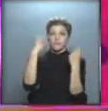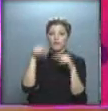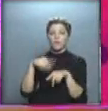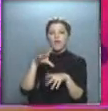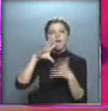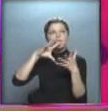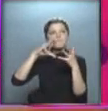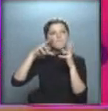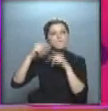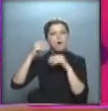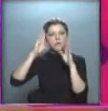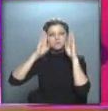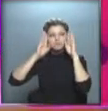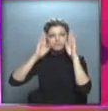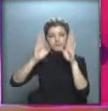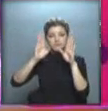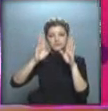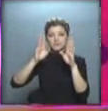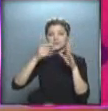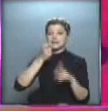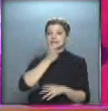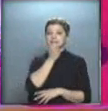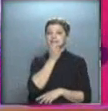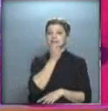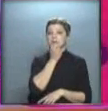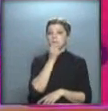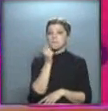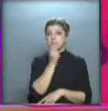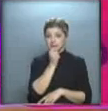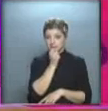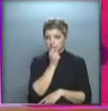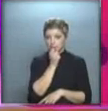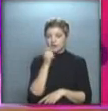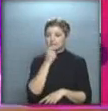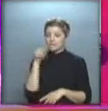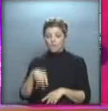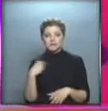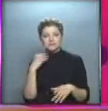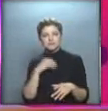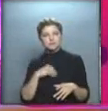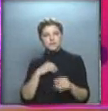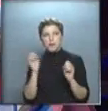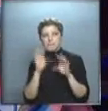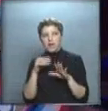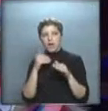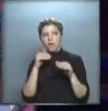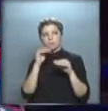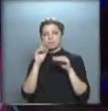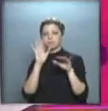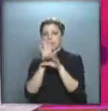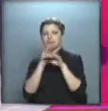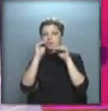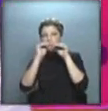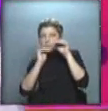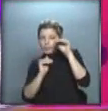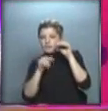una forma de ser ideal, que cuando uno no se siente igualado, no se ve reflejado en esa imagen ideal, te genera